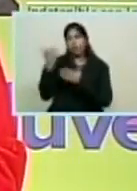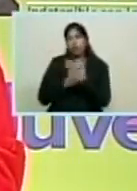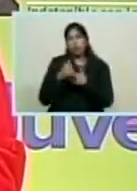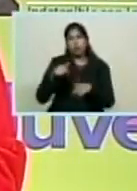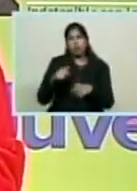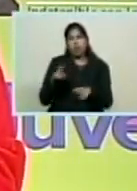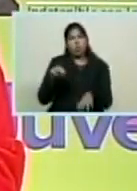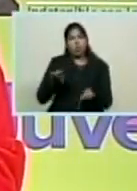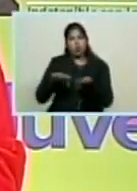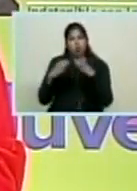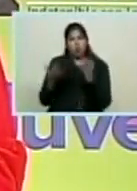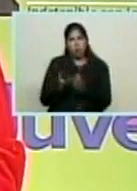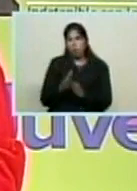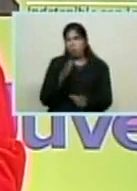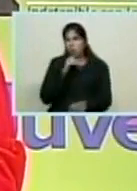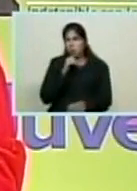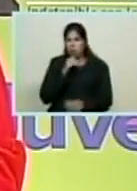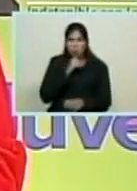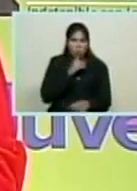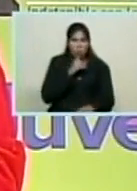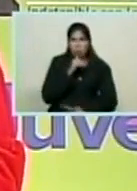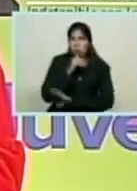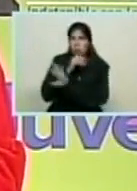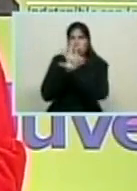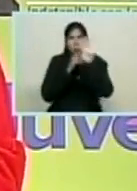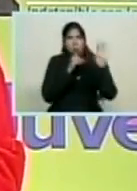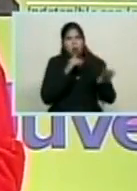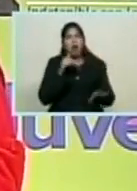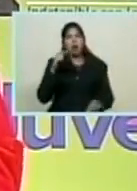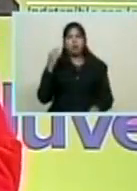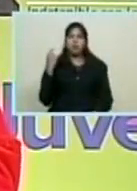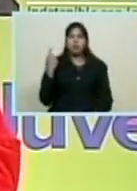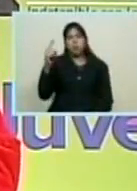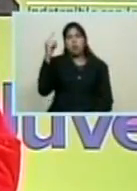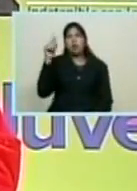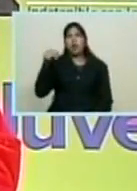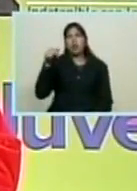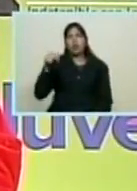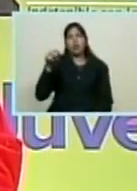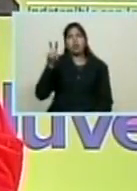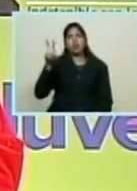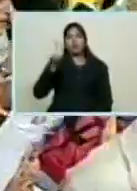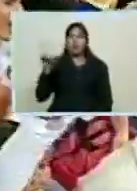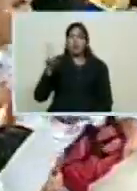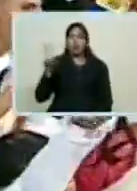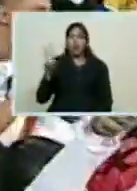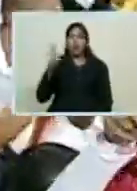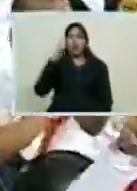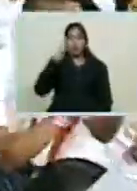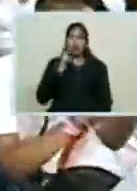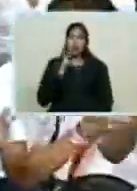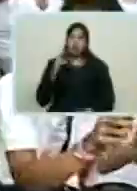en esta tierra, que es el proyecto nacional Simón Bolívar, hecho por nuestro comandante Hugo Chávez.